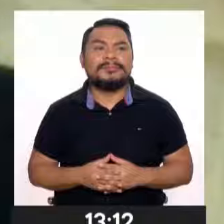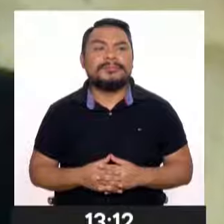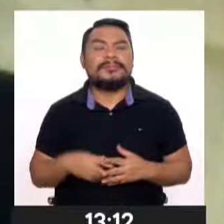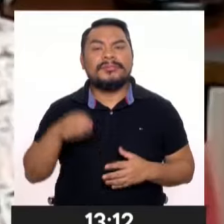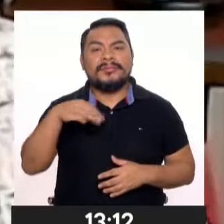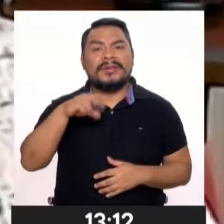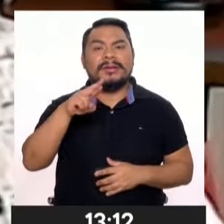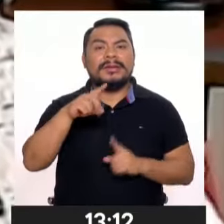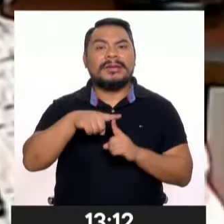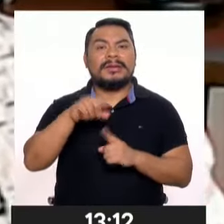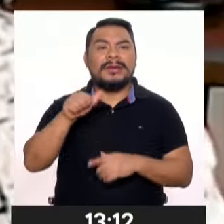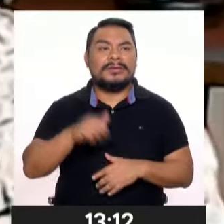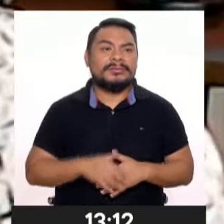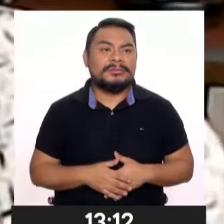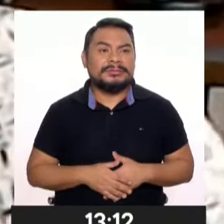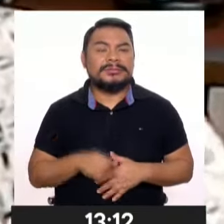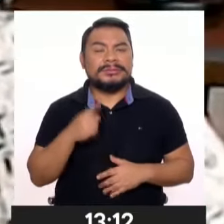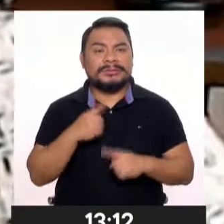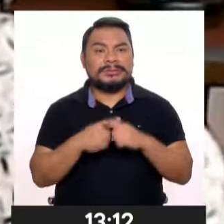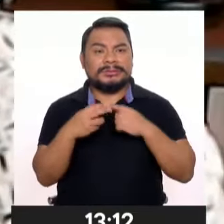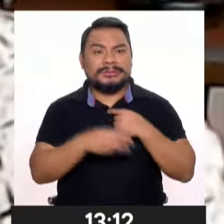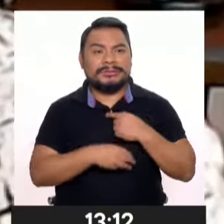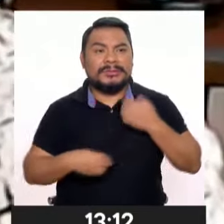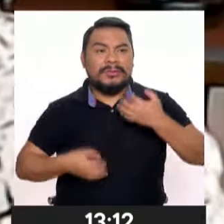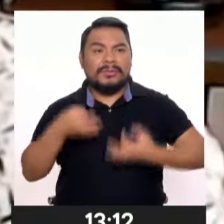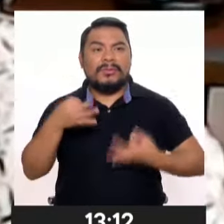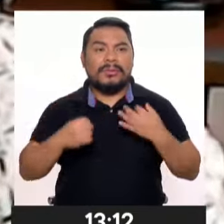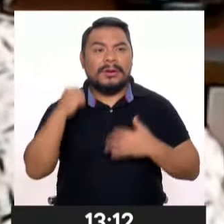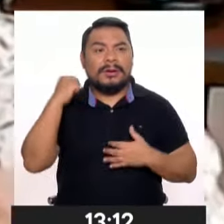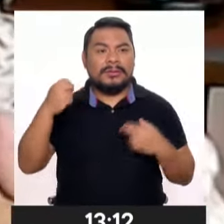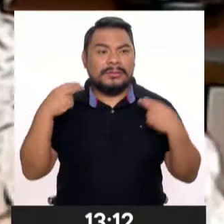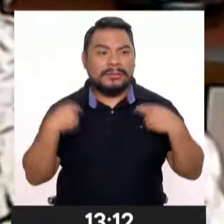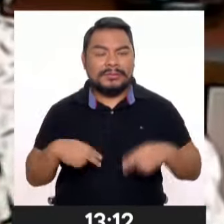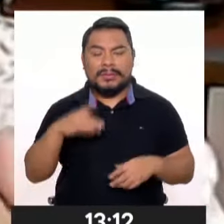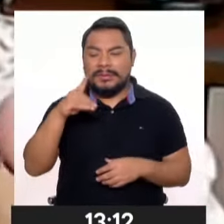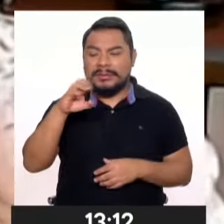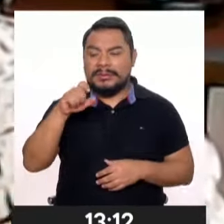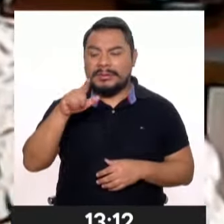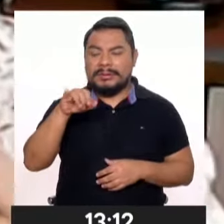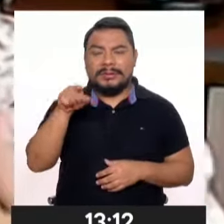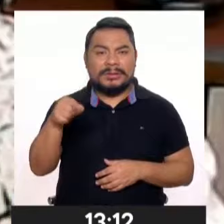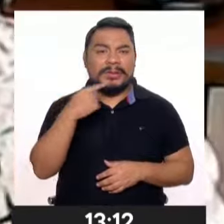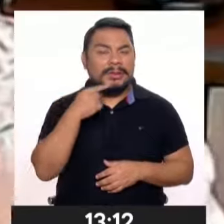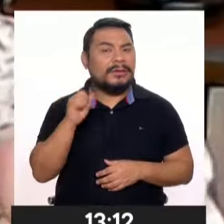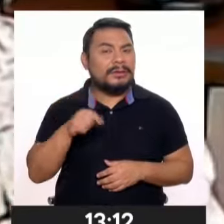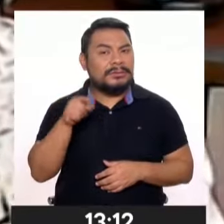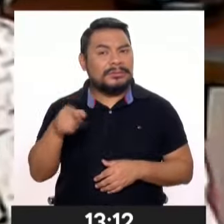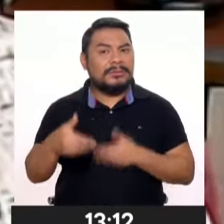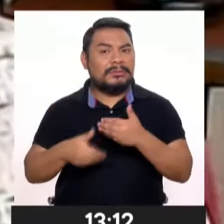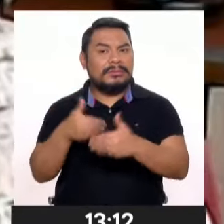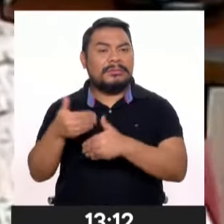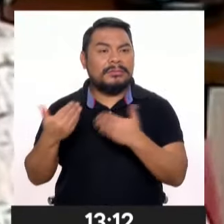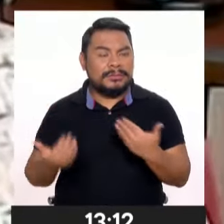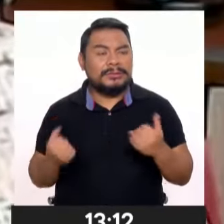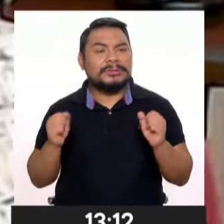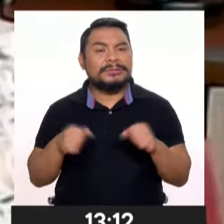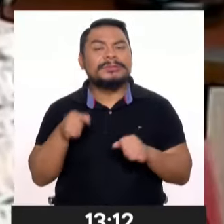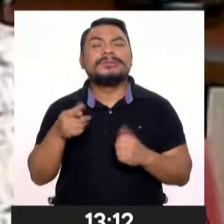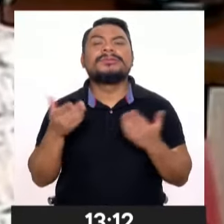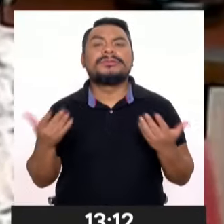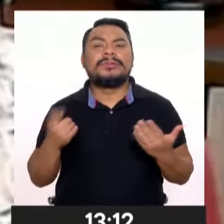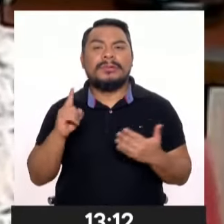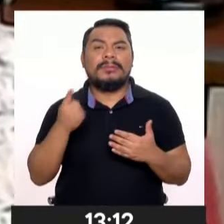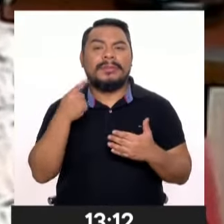mrta la ex ministra de justicia y Derechos Humanos Delia Muñoz Indicó que este proceso supranacional se